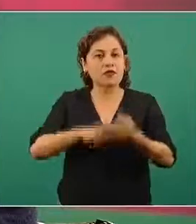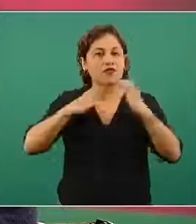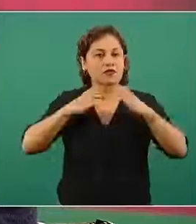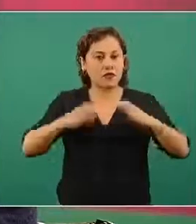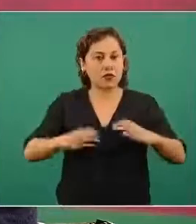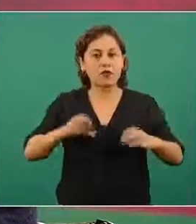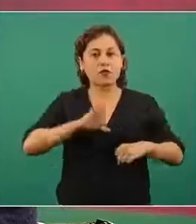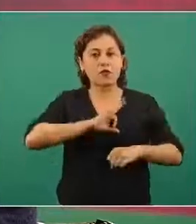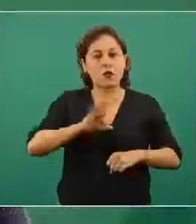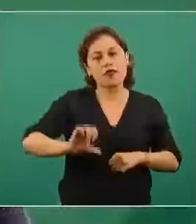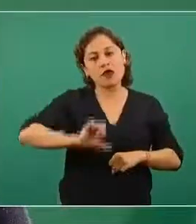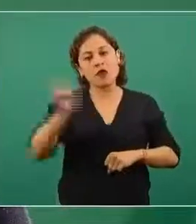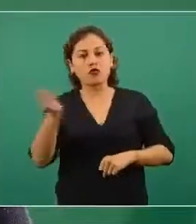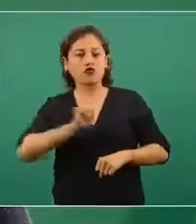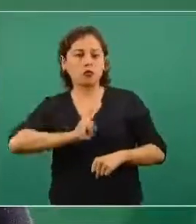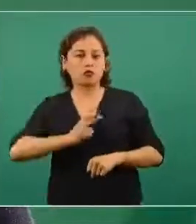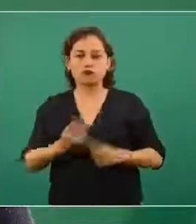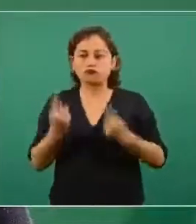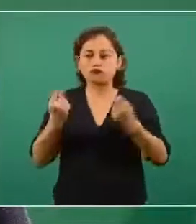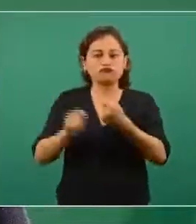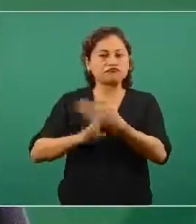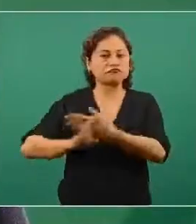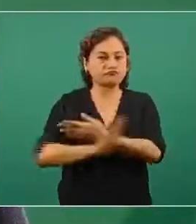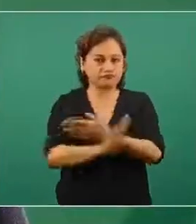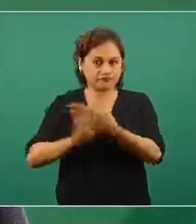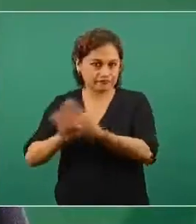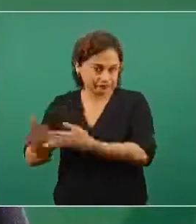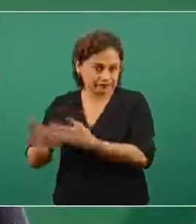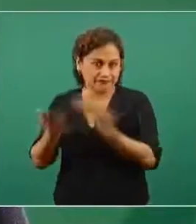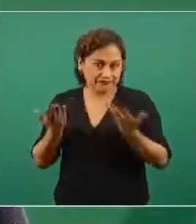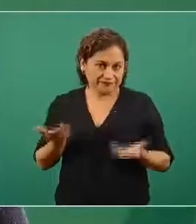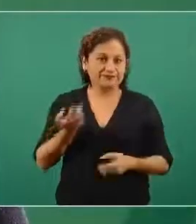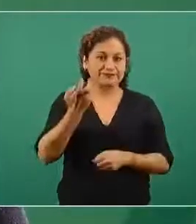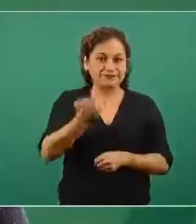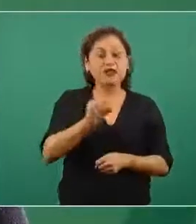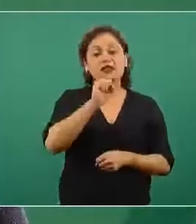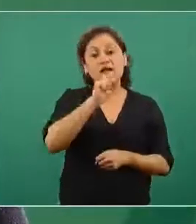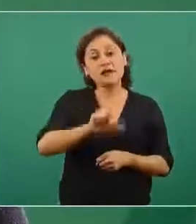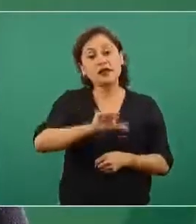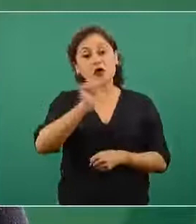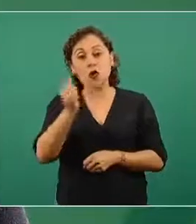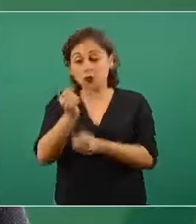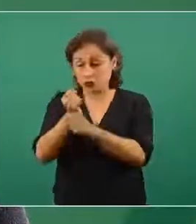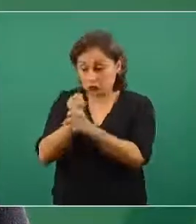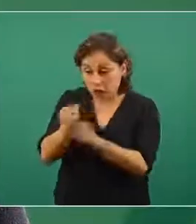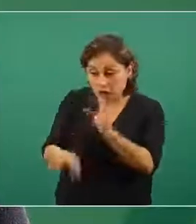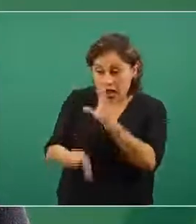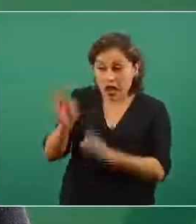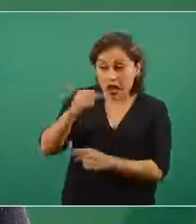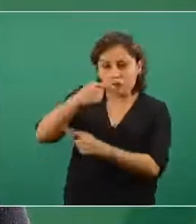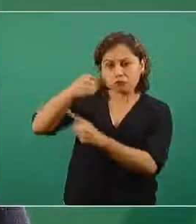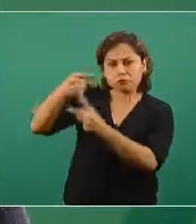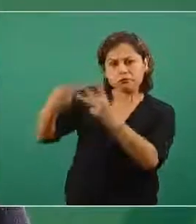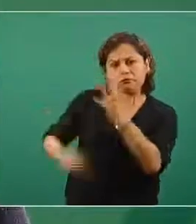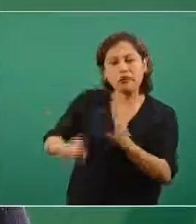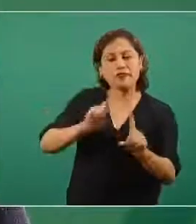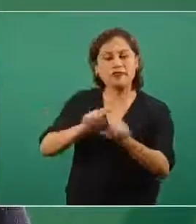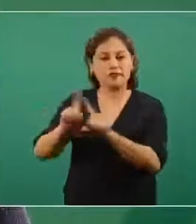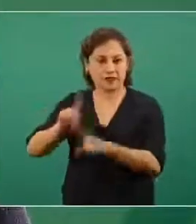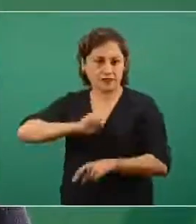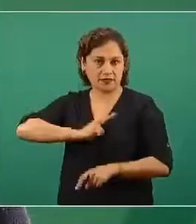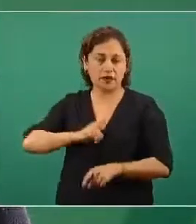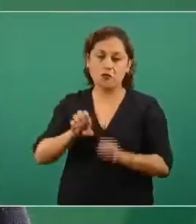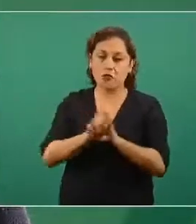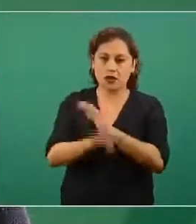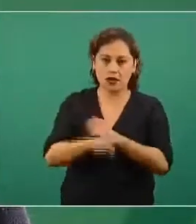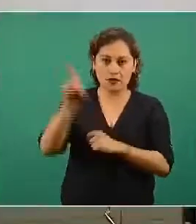nueva. Y algunas otras mutaciones que se han presentado también, como aquellas identificadas por Japón, pero de personas